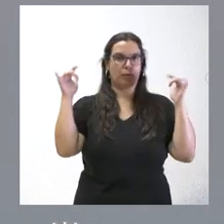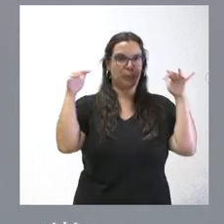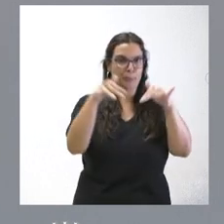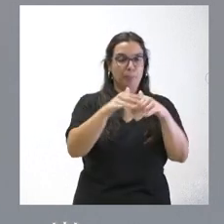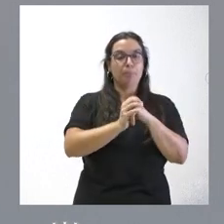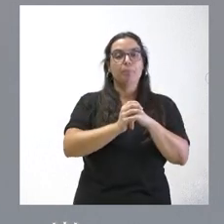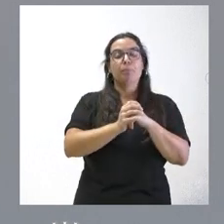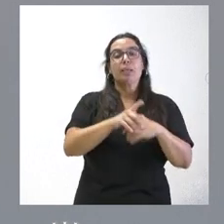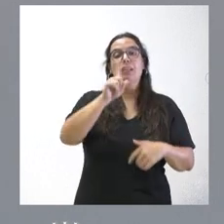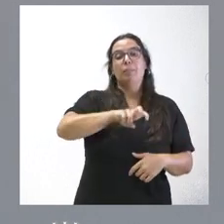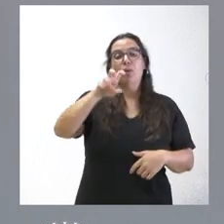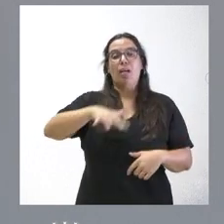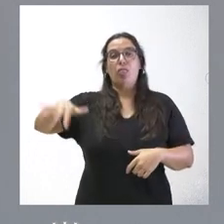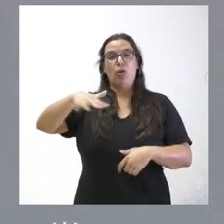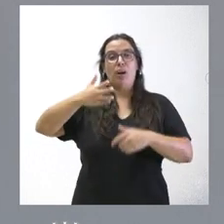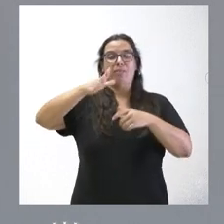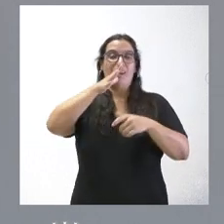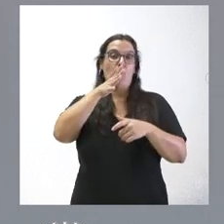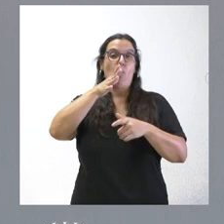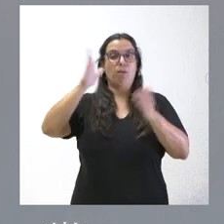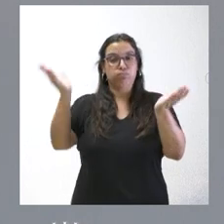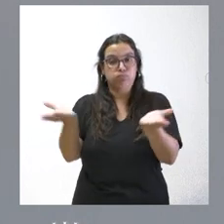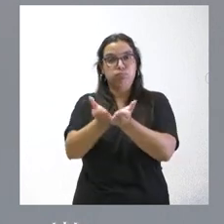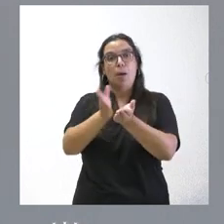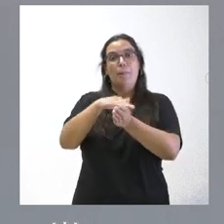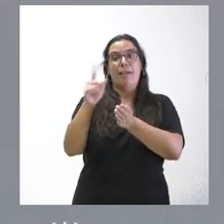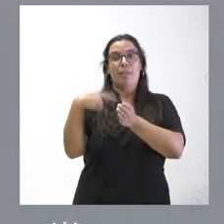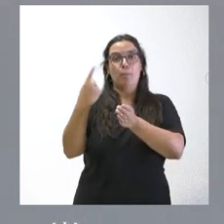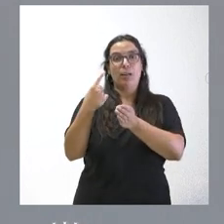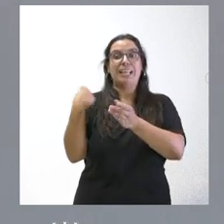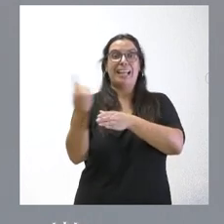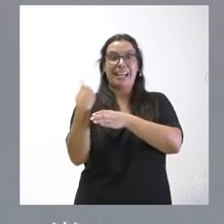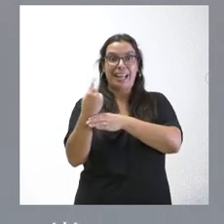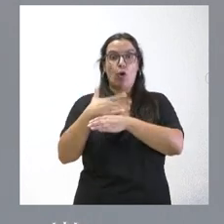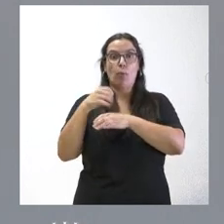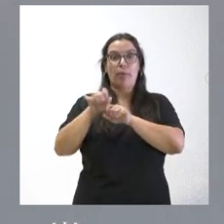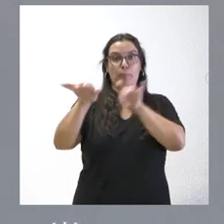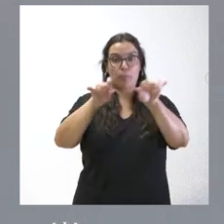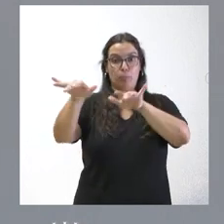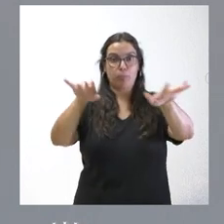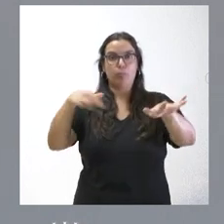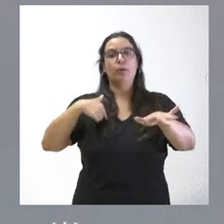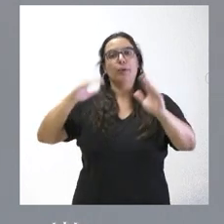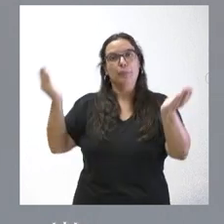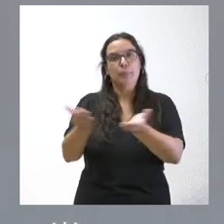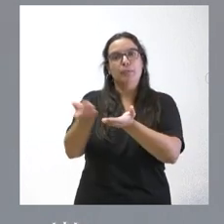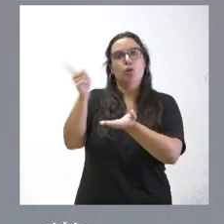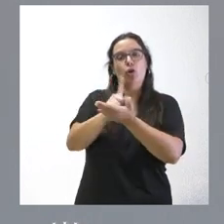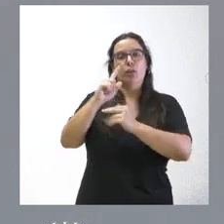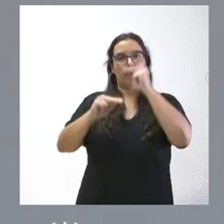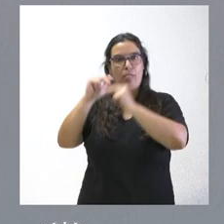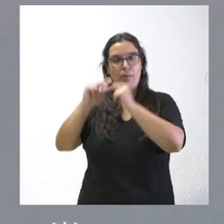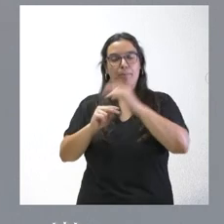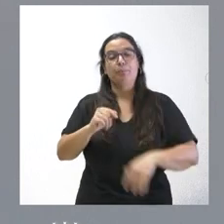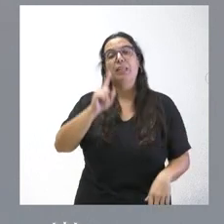una antigua alberca de riego con el fin de mantener caudales en verano para antiguos caños y riego de pastizales también se